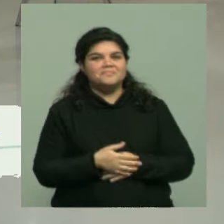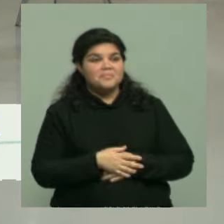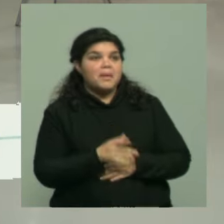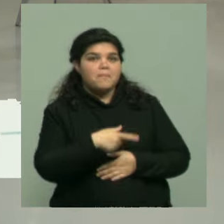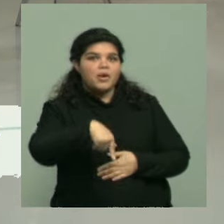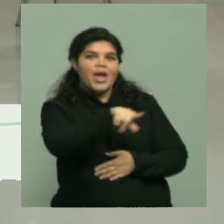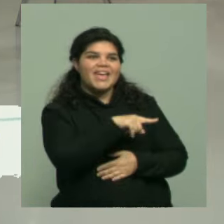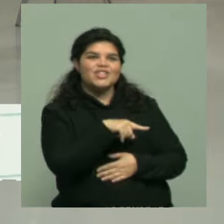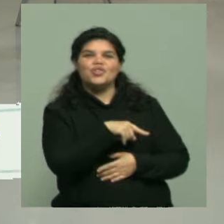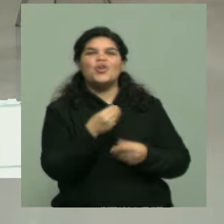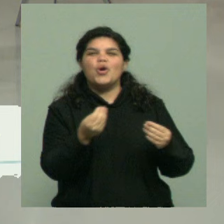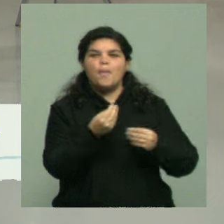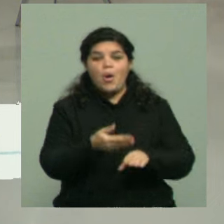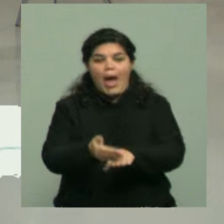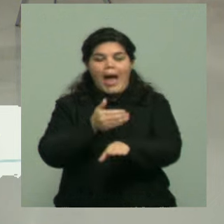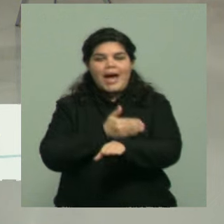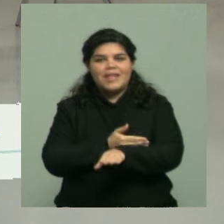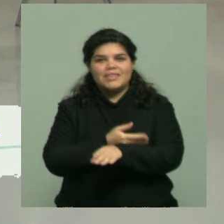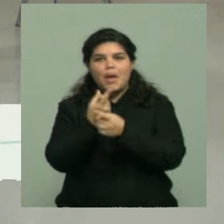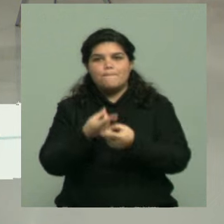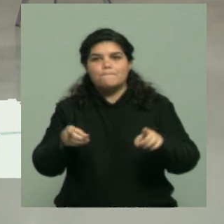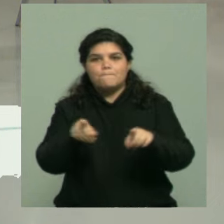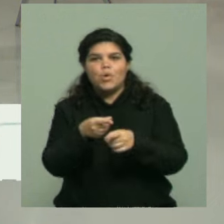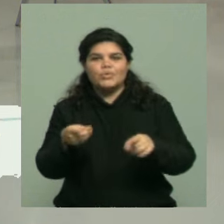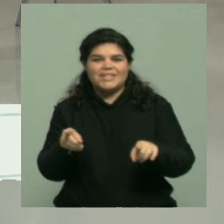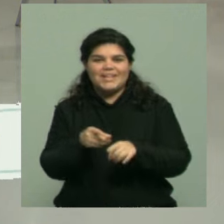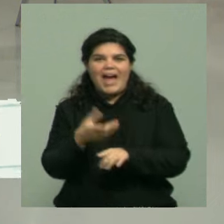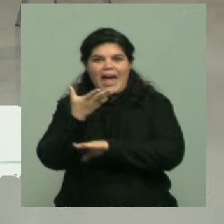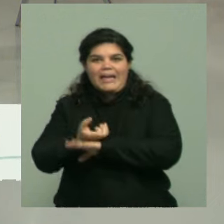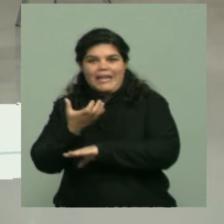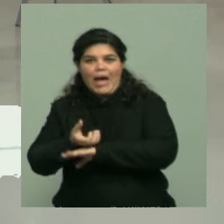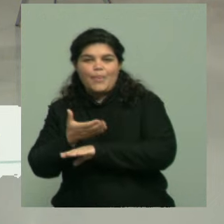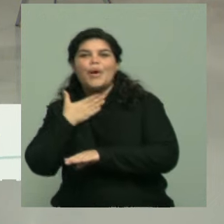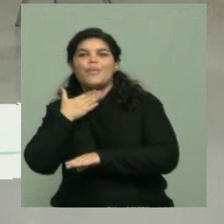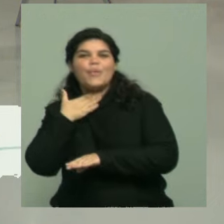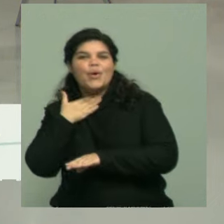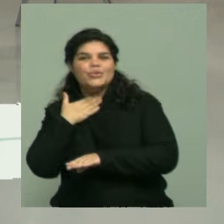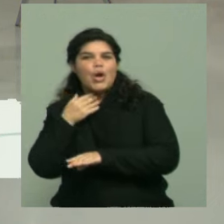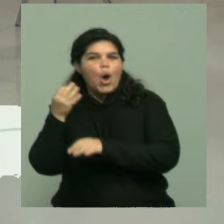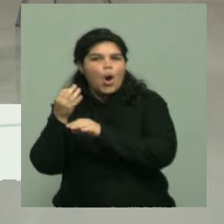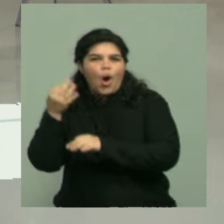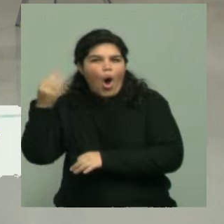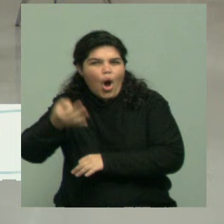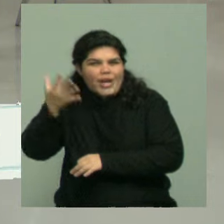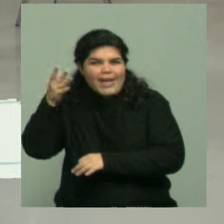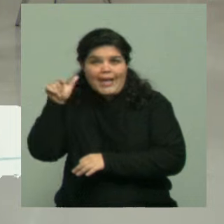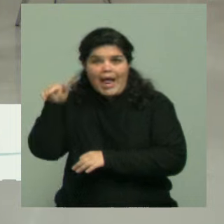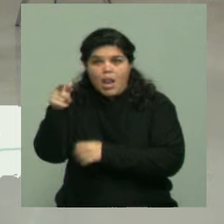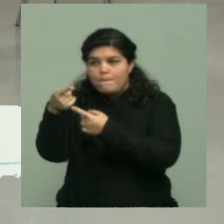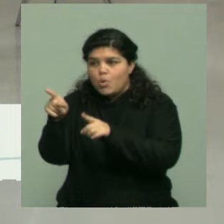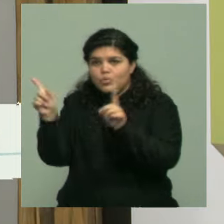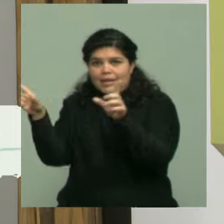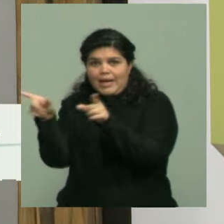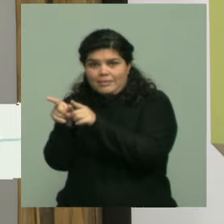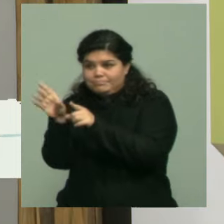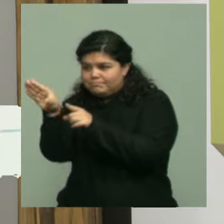hicieron playback con toda la música del espectáculo original. Muy bien. Adapté el guión nada